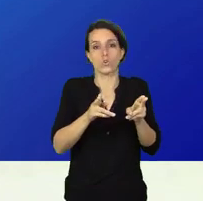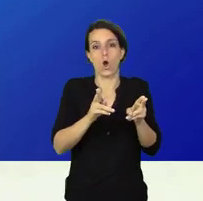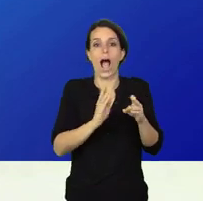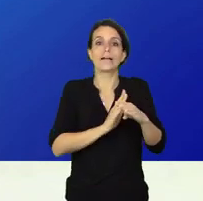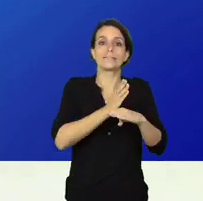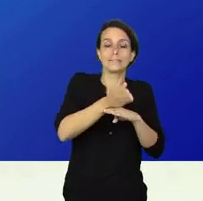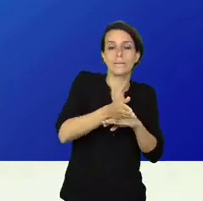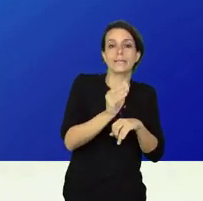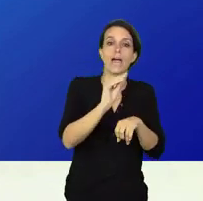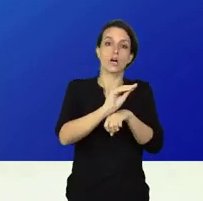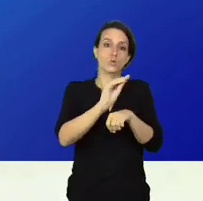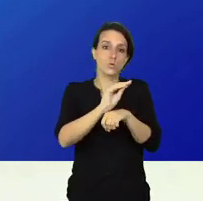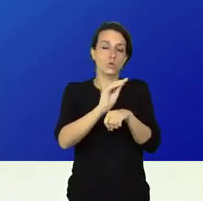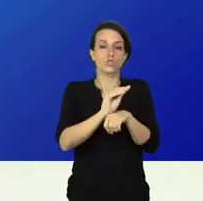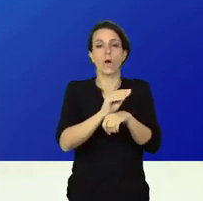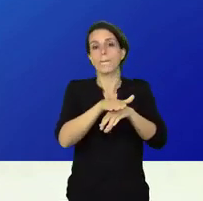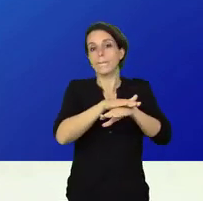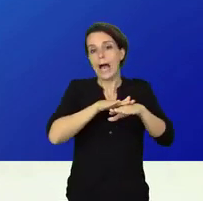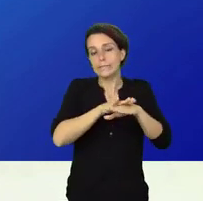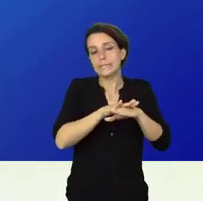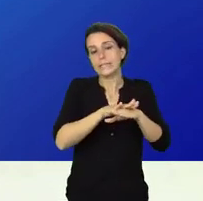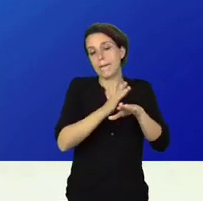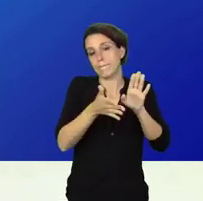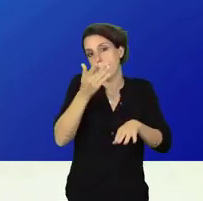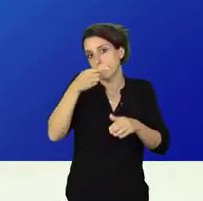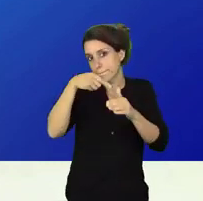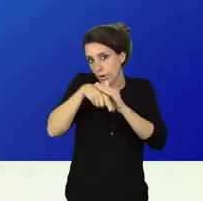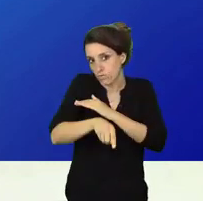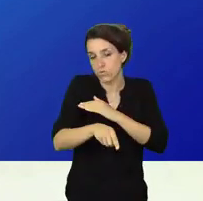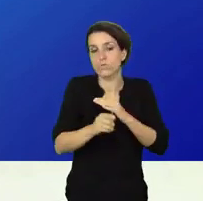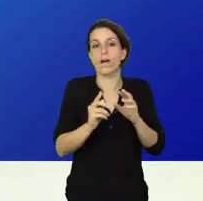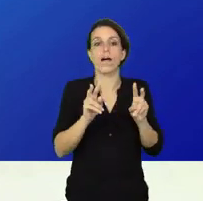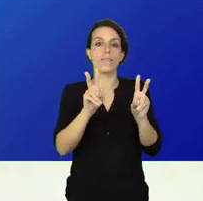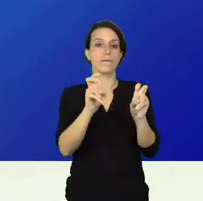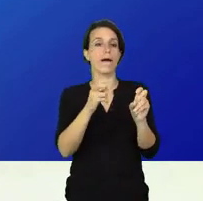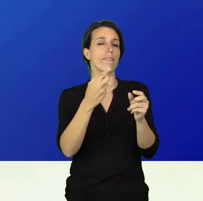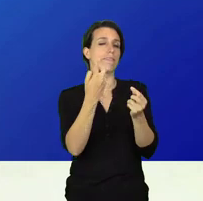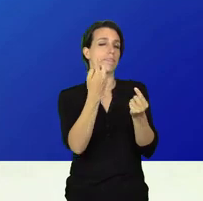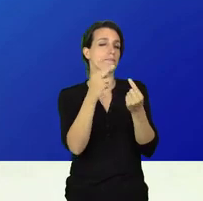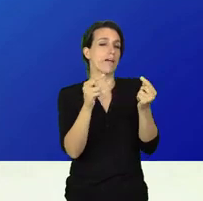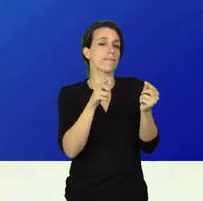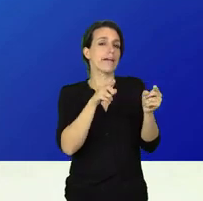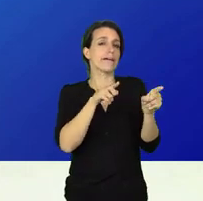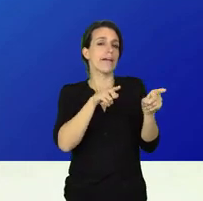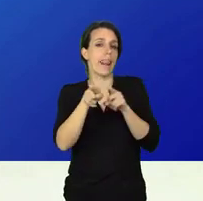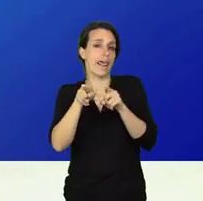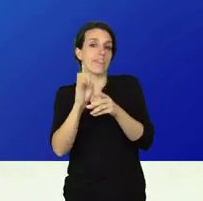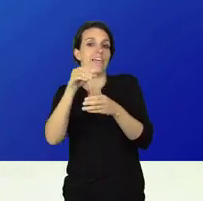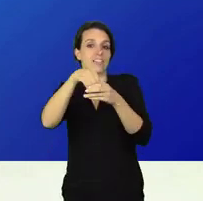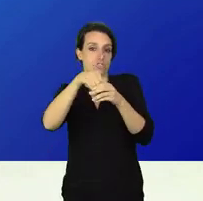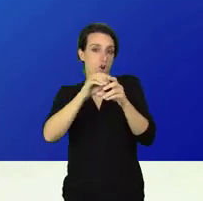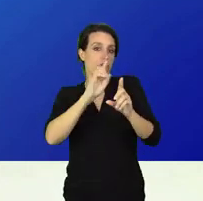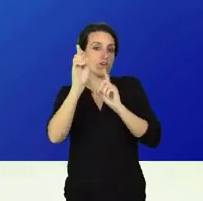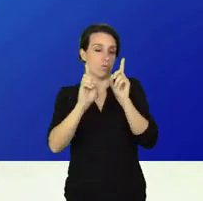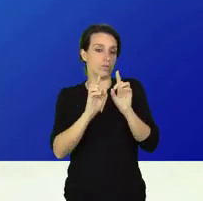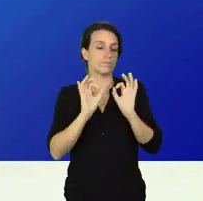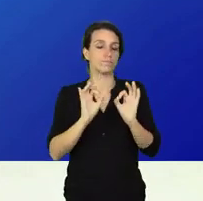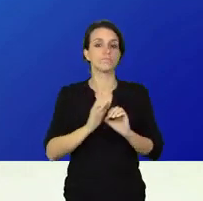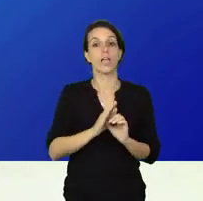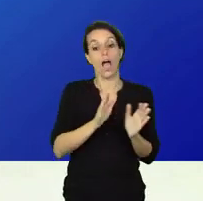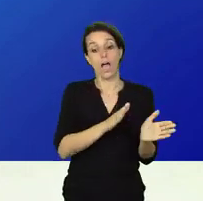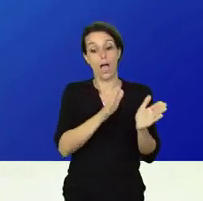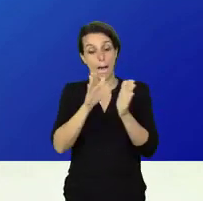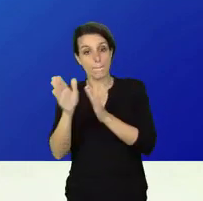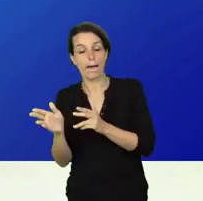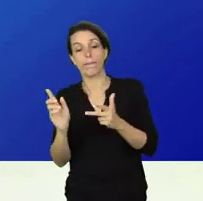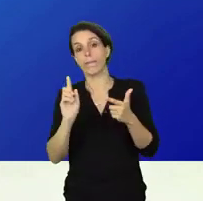incorporado en cursos de formación tanto básica como especializada dentro de varias licenciaturas de la universidad. Por otro